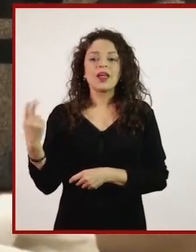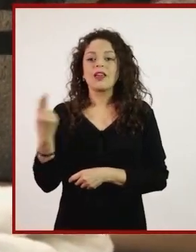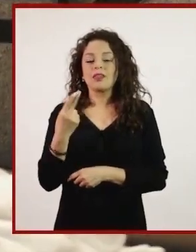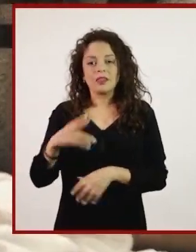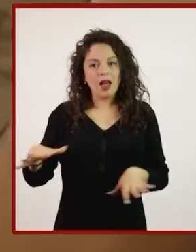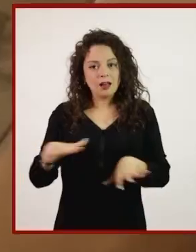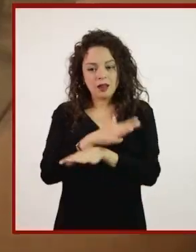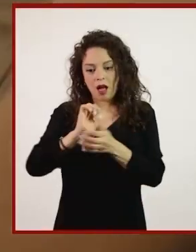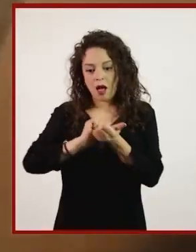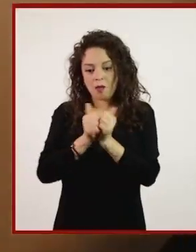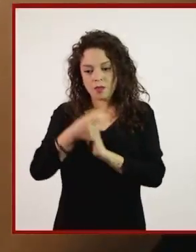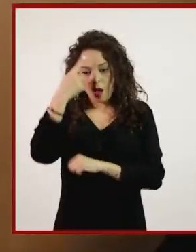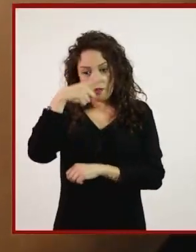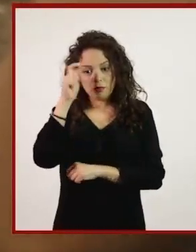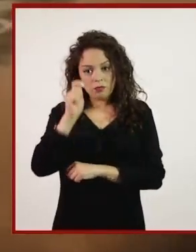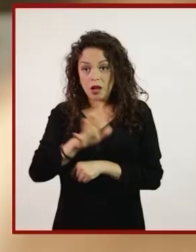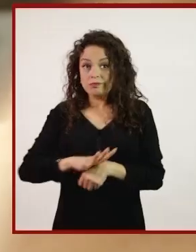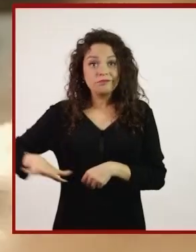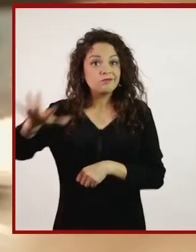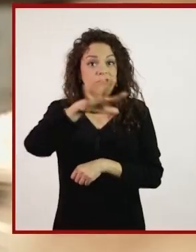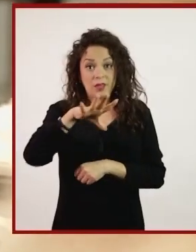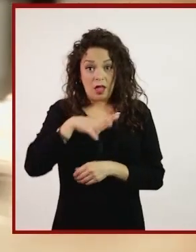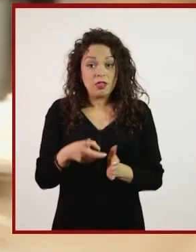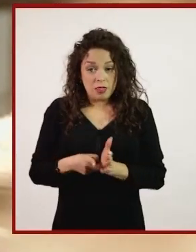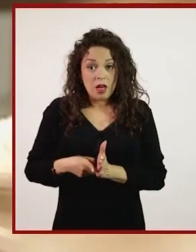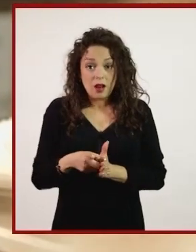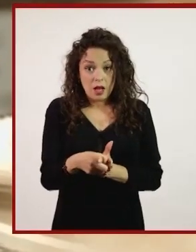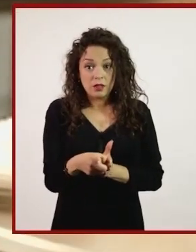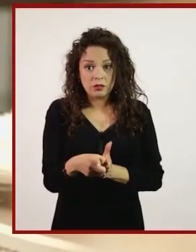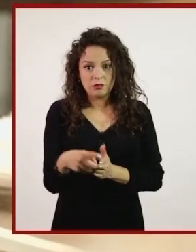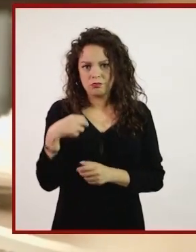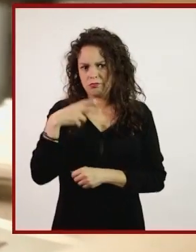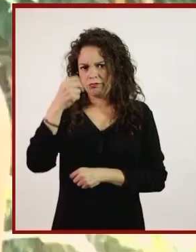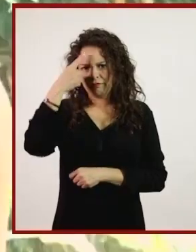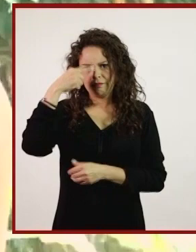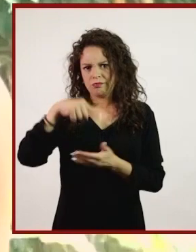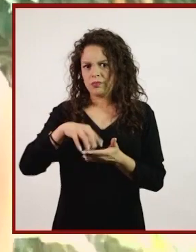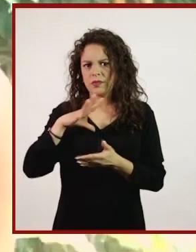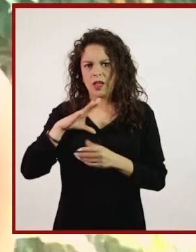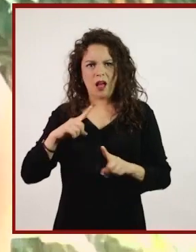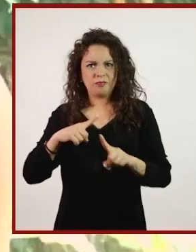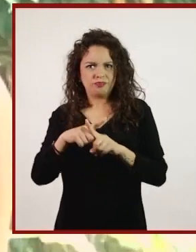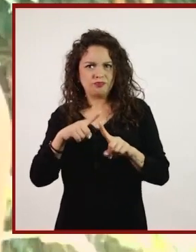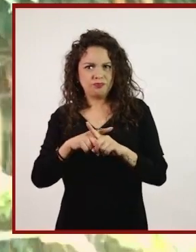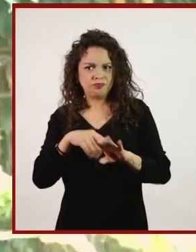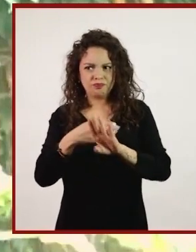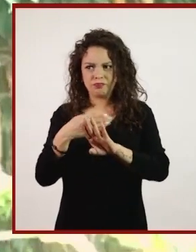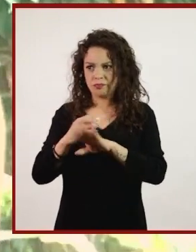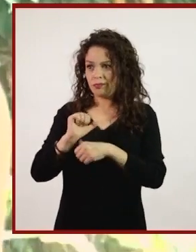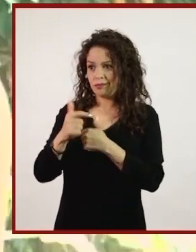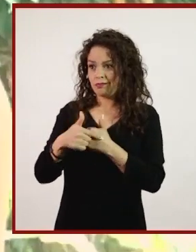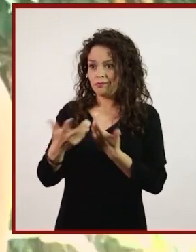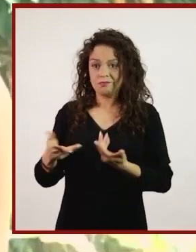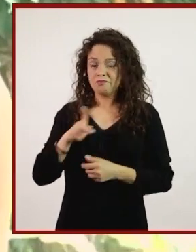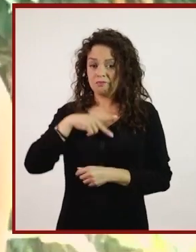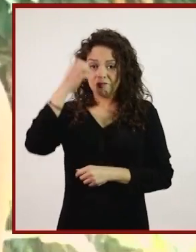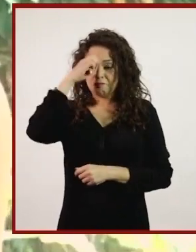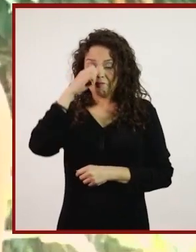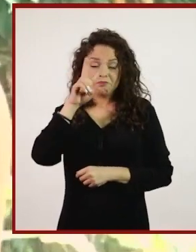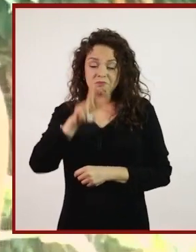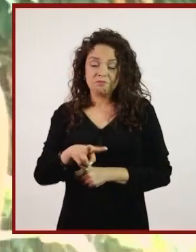algo que sea un derecho, ¿no? O sea, creo que es... Yo no creo que haya argumentos en contra, o al menos en mi